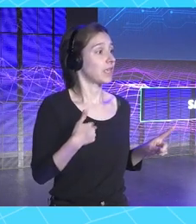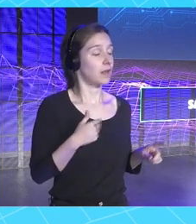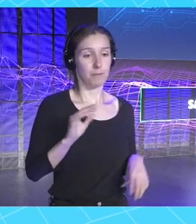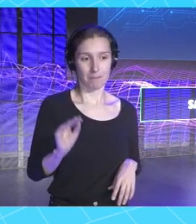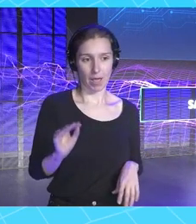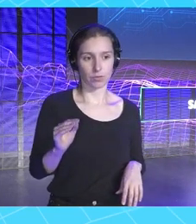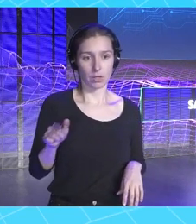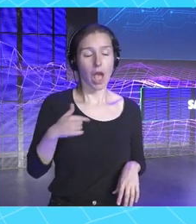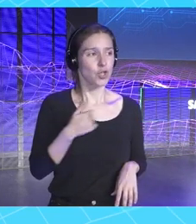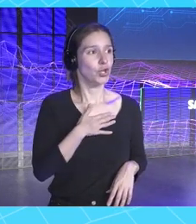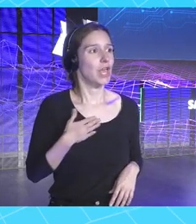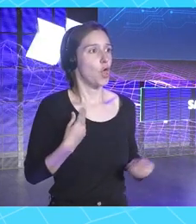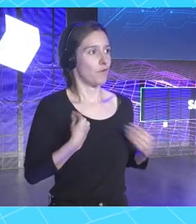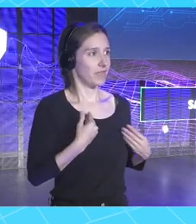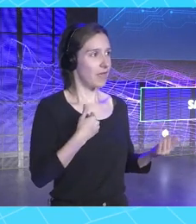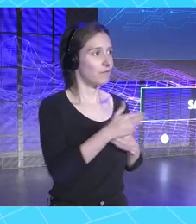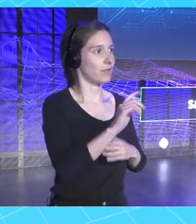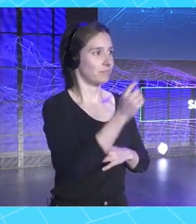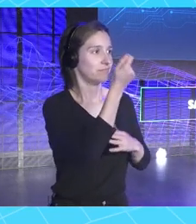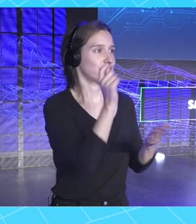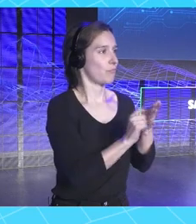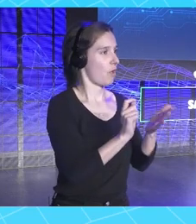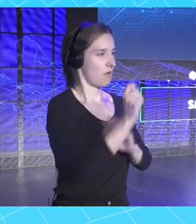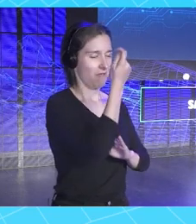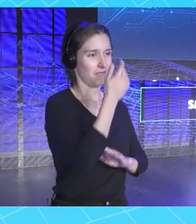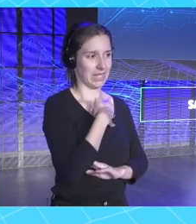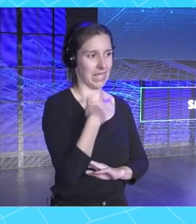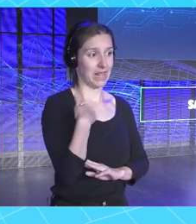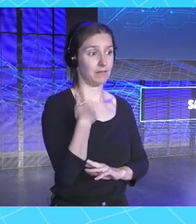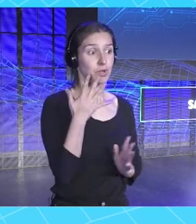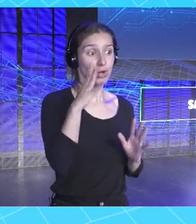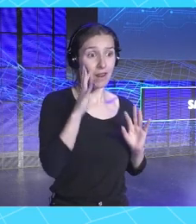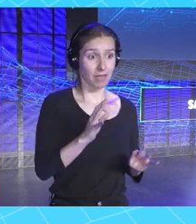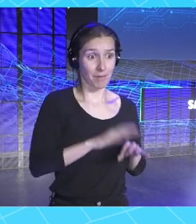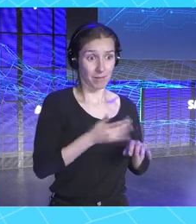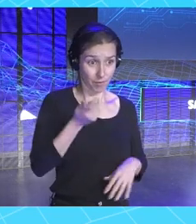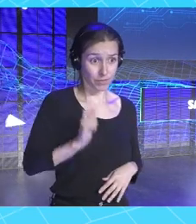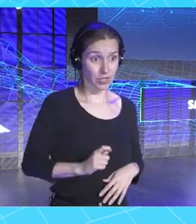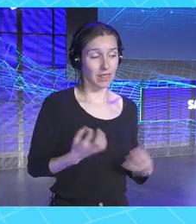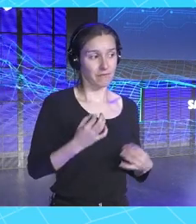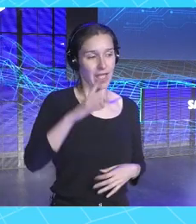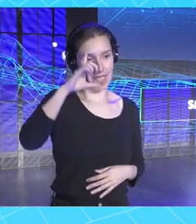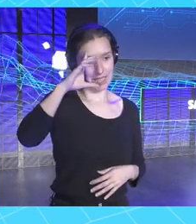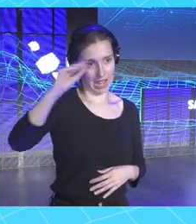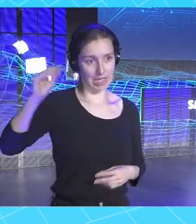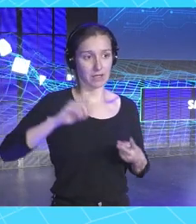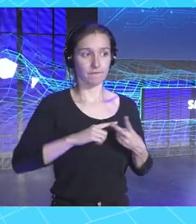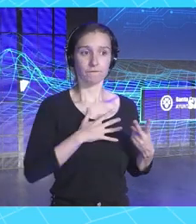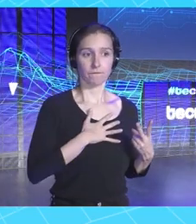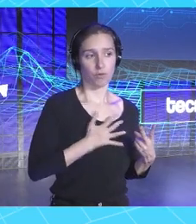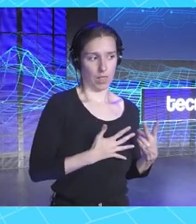quieren llegar a una a una cima de una manera rápida pero realmente para ser un profesional necesitas inteligencia Y